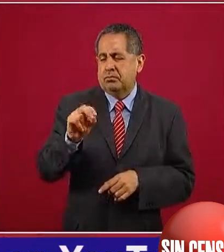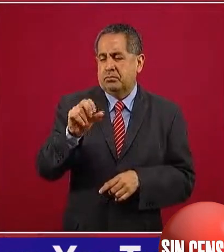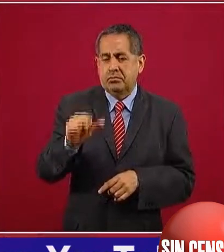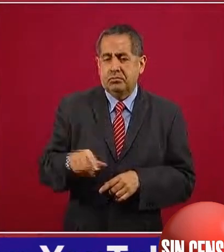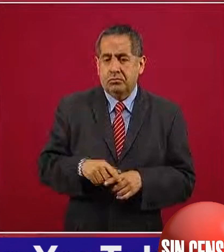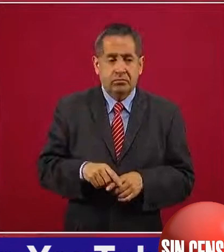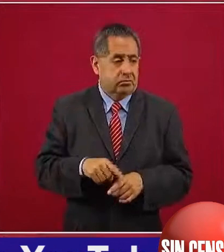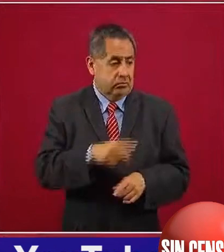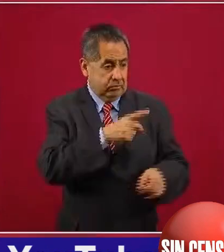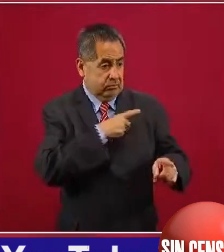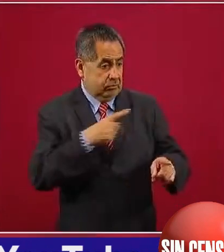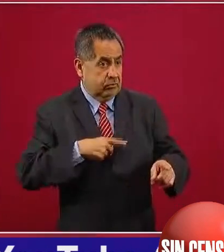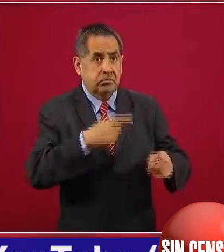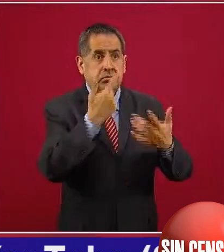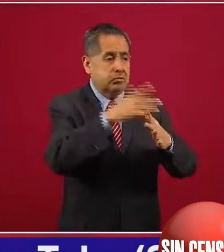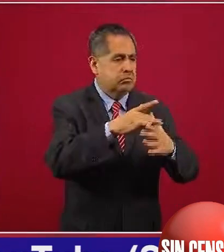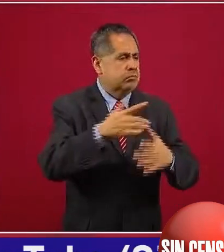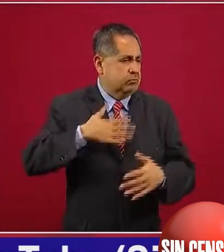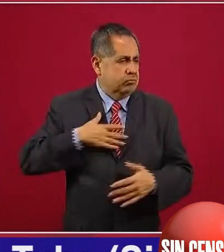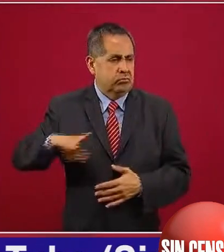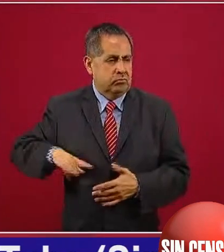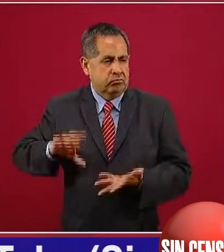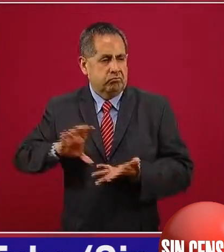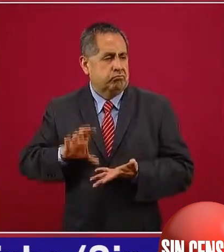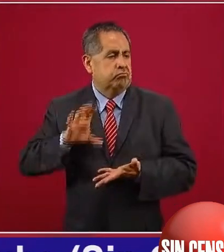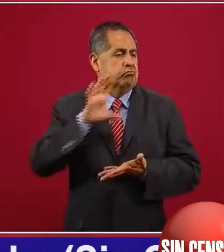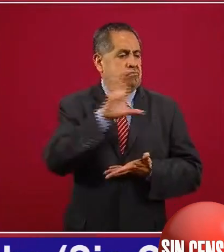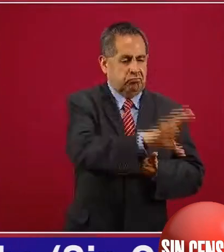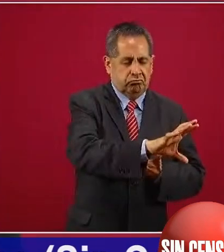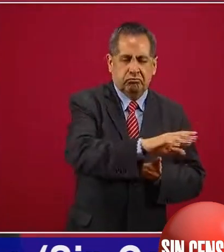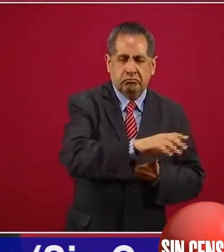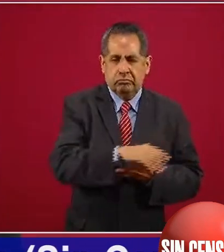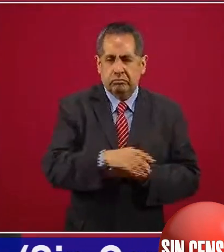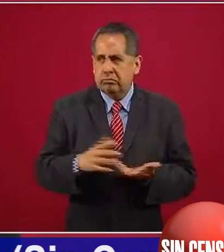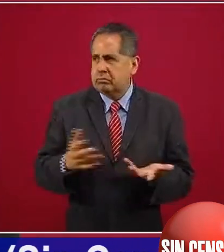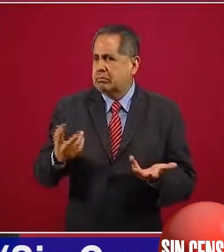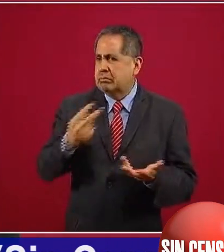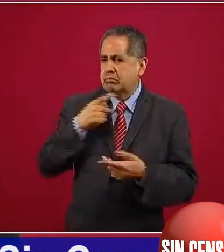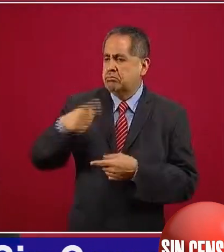convertir las deudas privadas en deuda pública